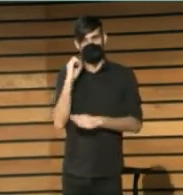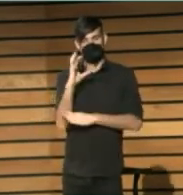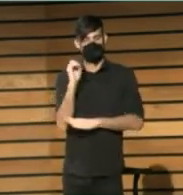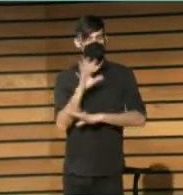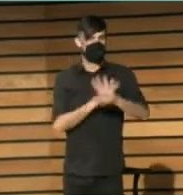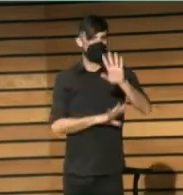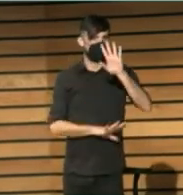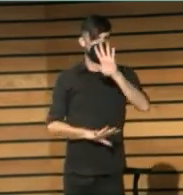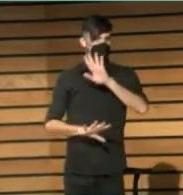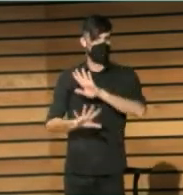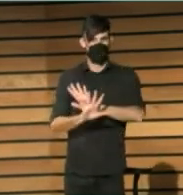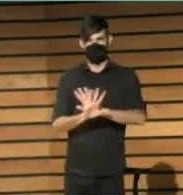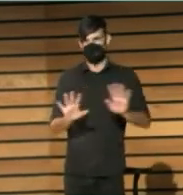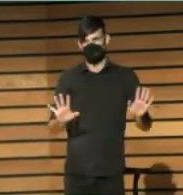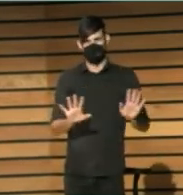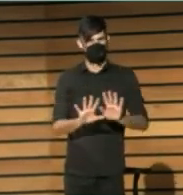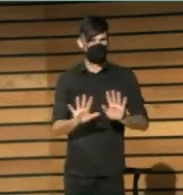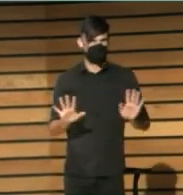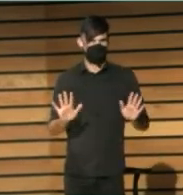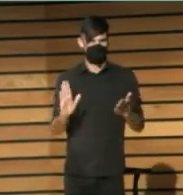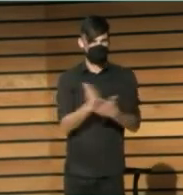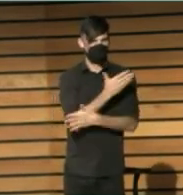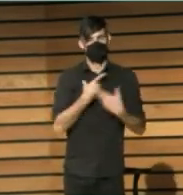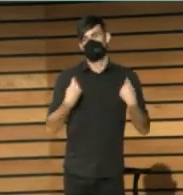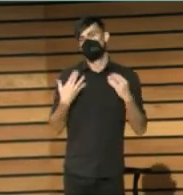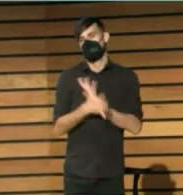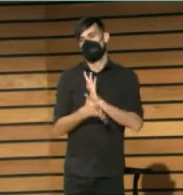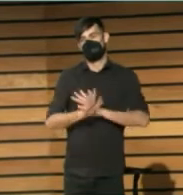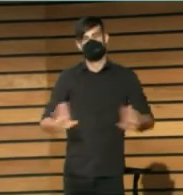Entonces dije, mejor les cuento mi vida.